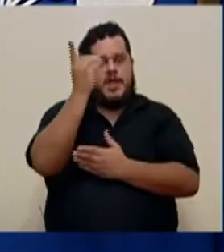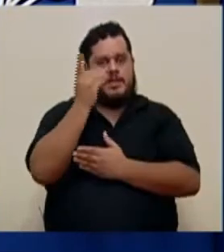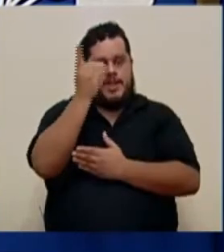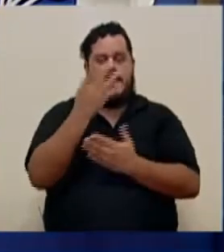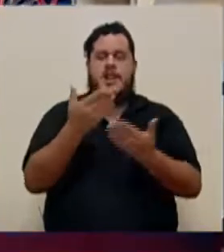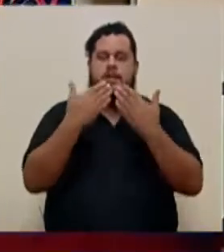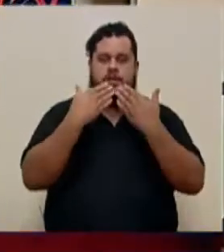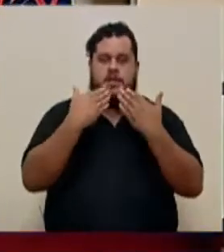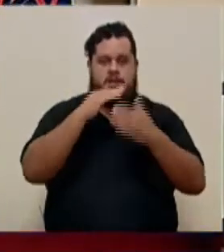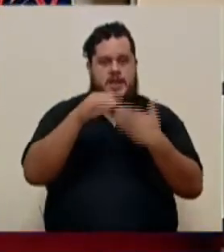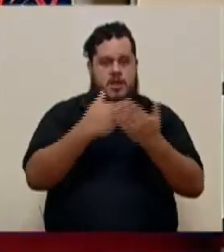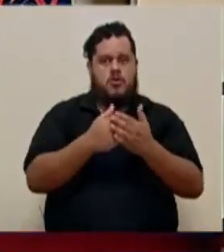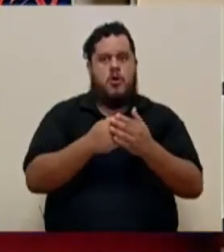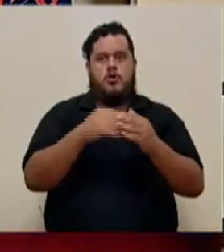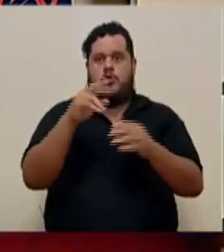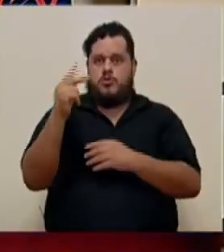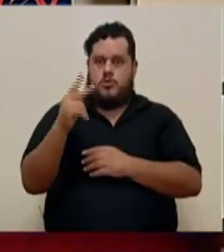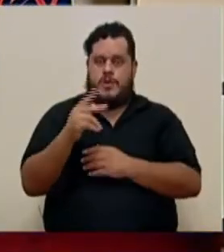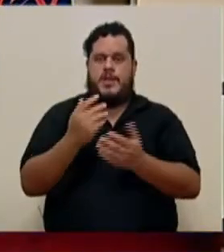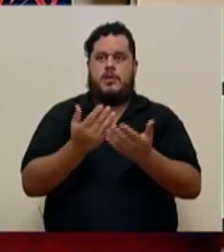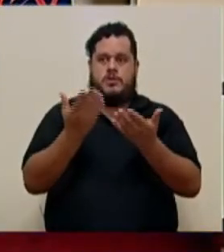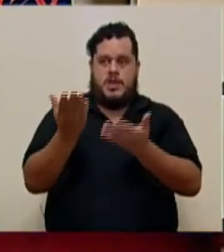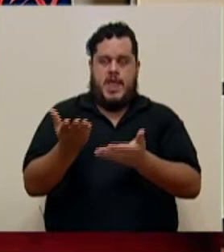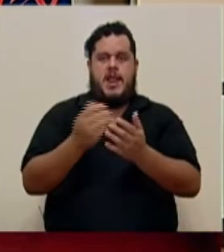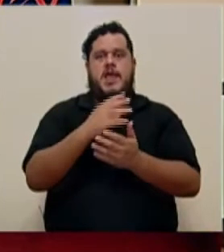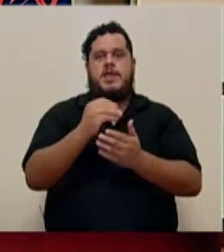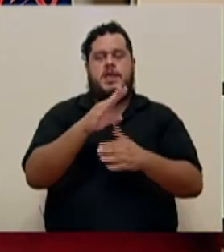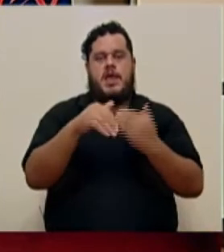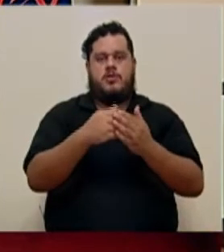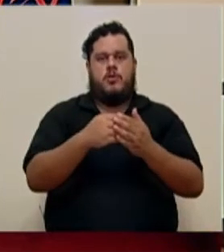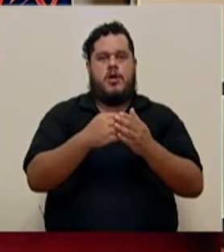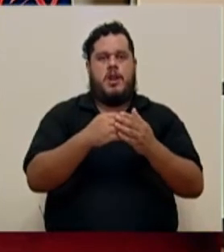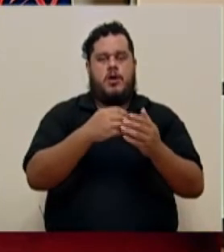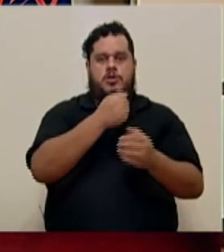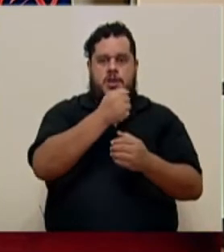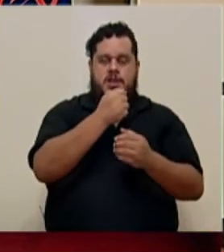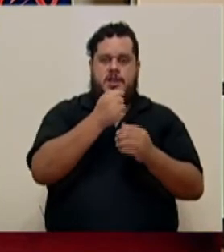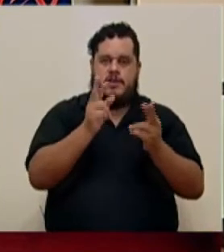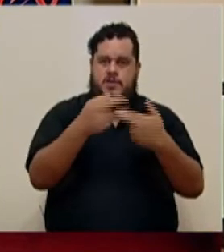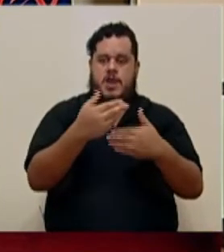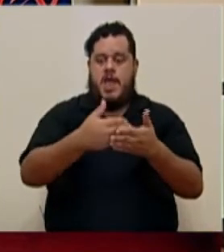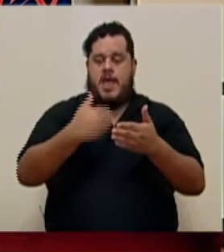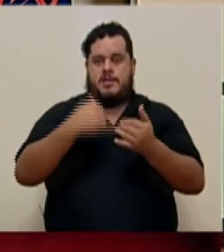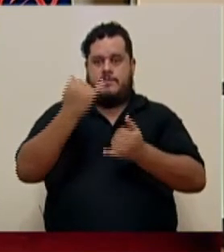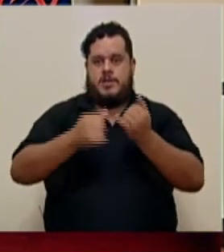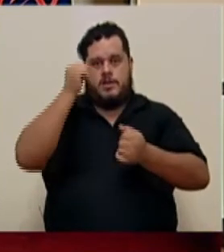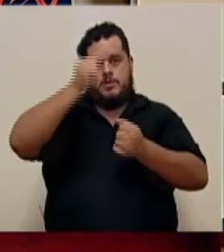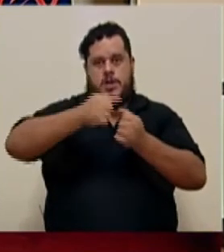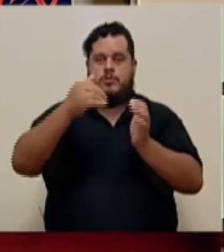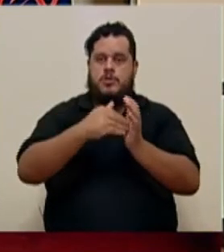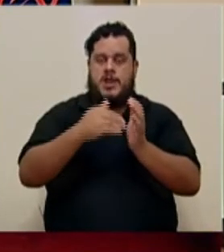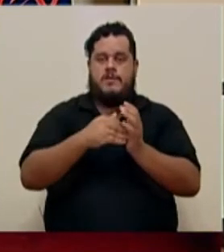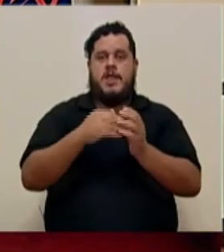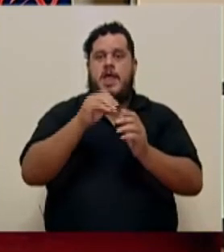Muchas gracias a todos los colegas, tanto el colega presencial como los medios regionales. Antes de finalizar, les recordamos